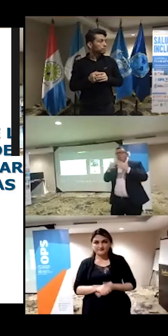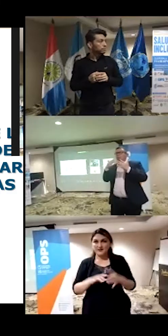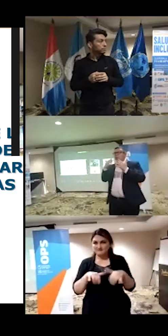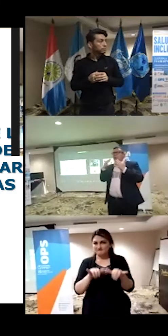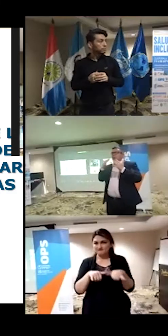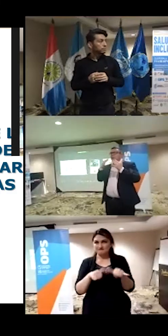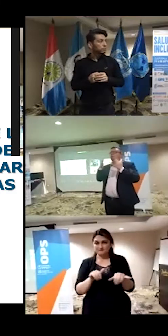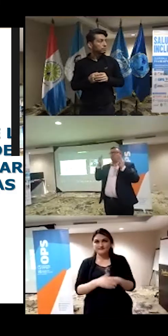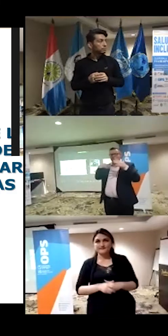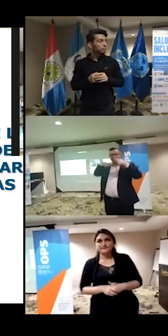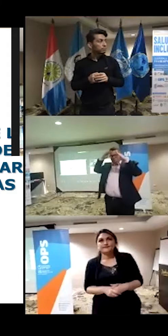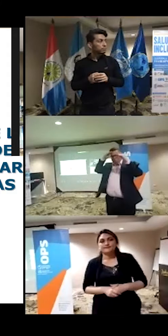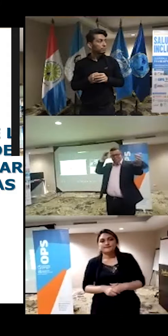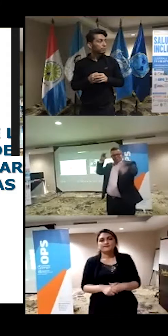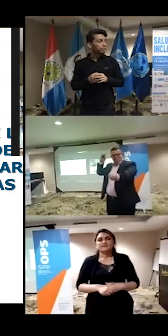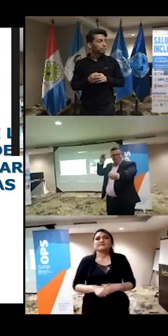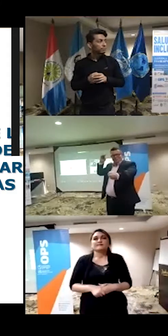Continúo.